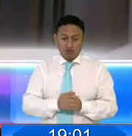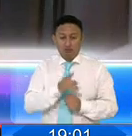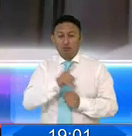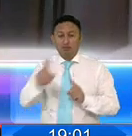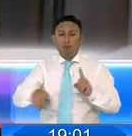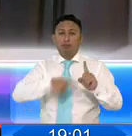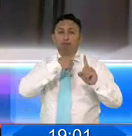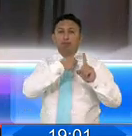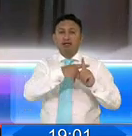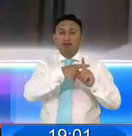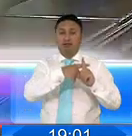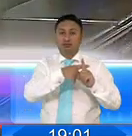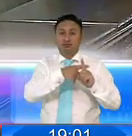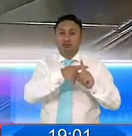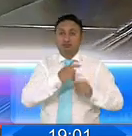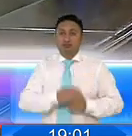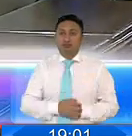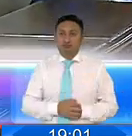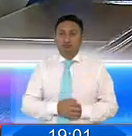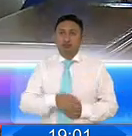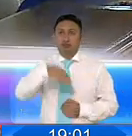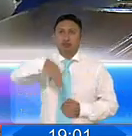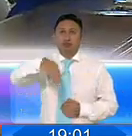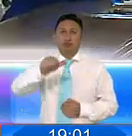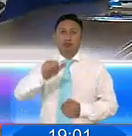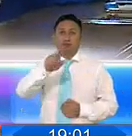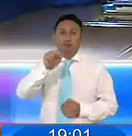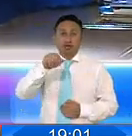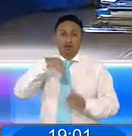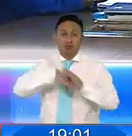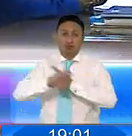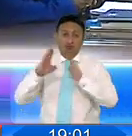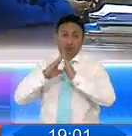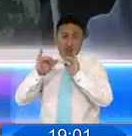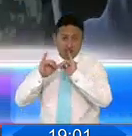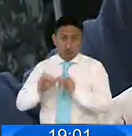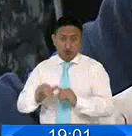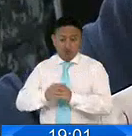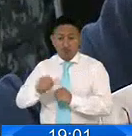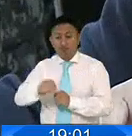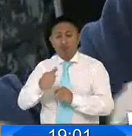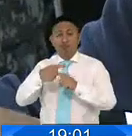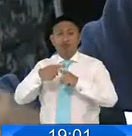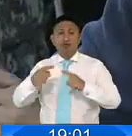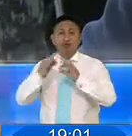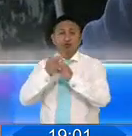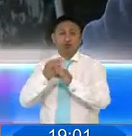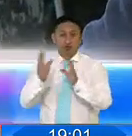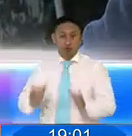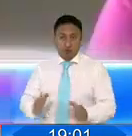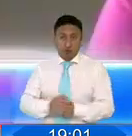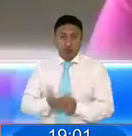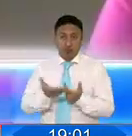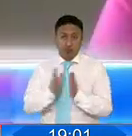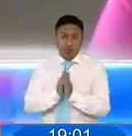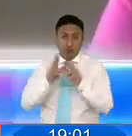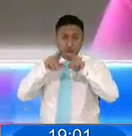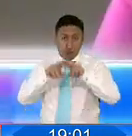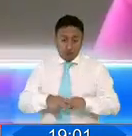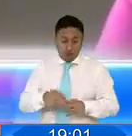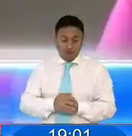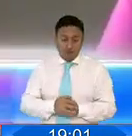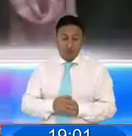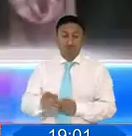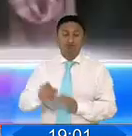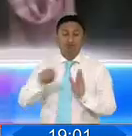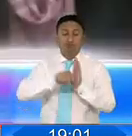eso de manera adicional. Alexis Mera, quien cumple arresto domiciliario, es otro de los exfuncionarios que aplicó a la casación. De otra parte, según